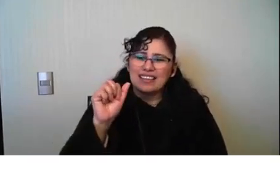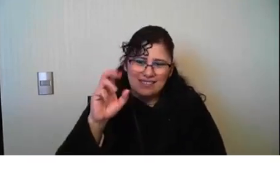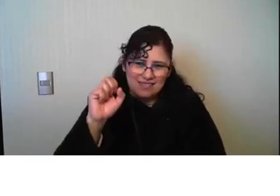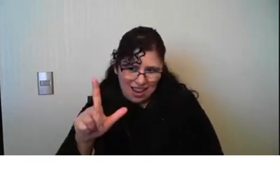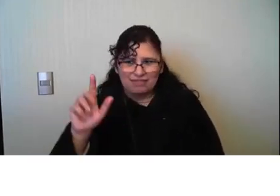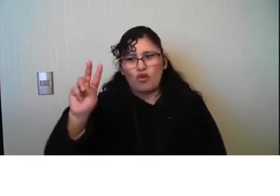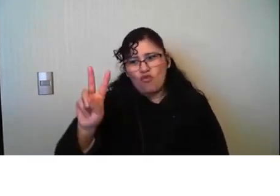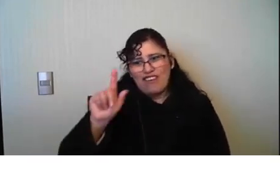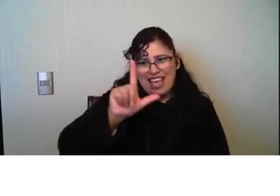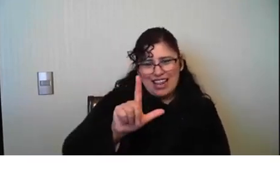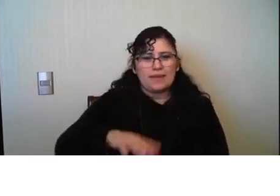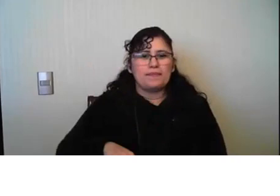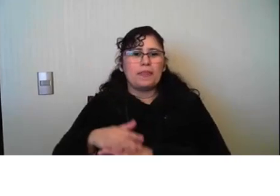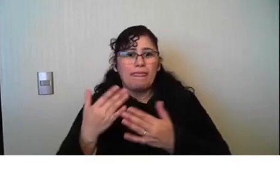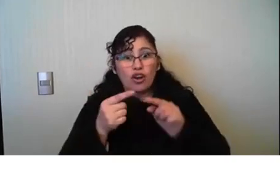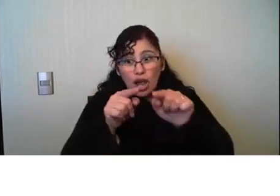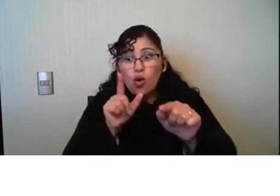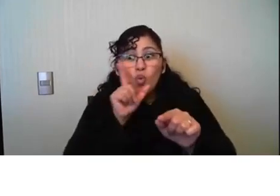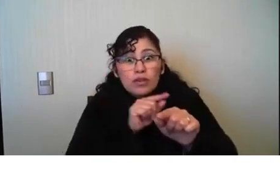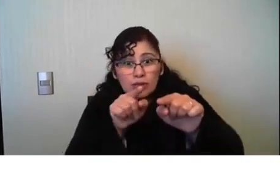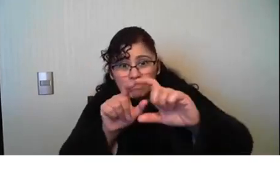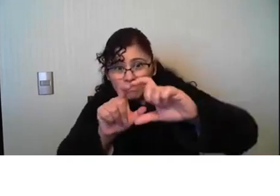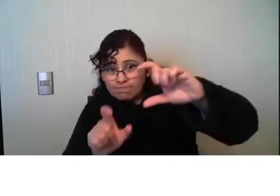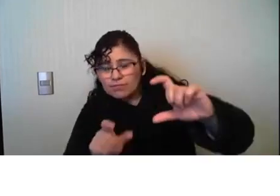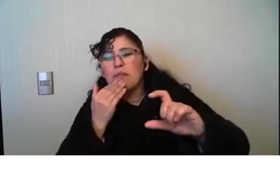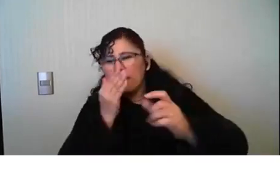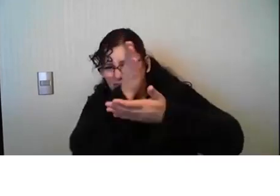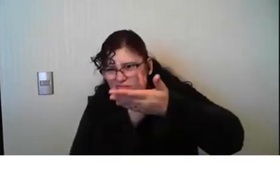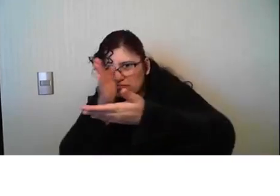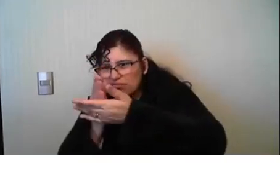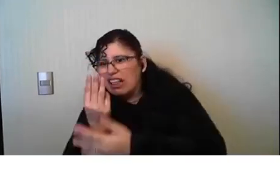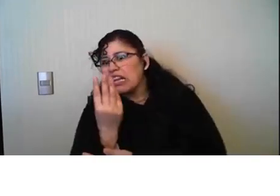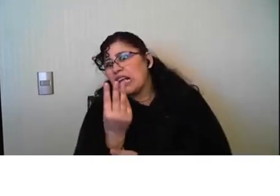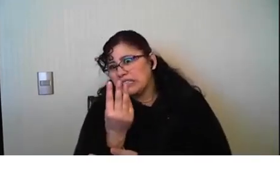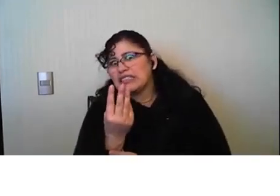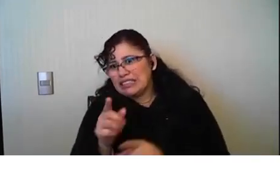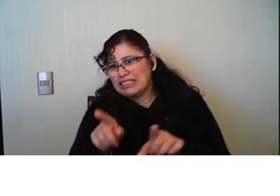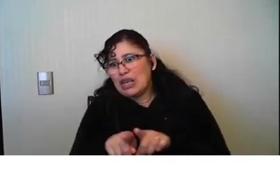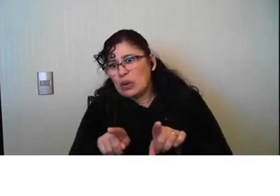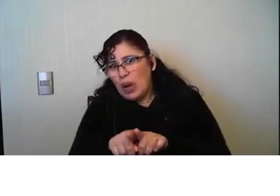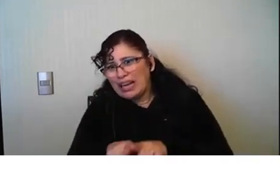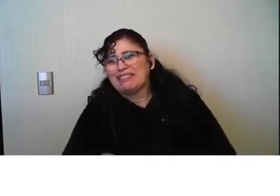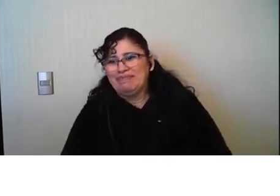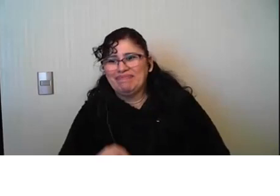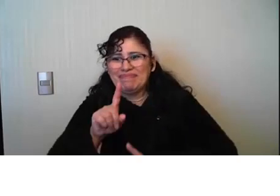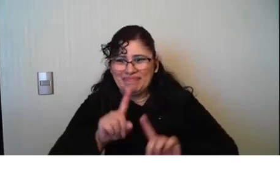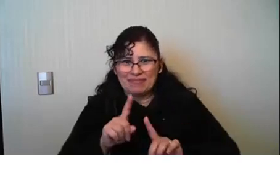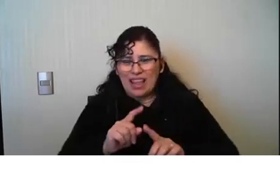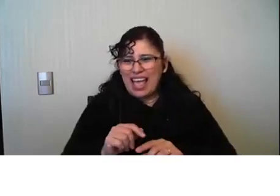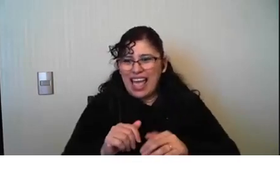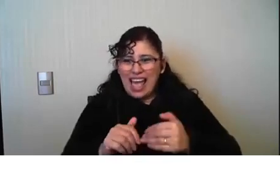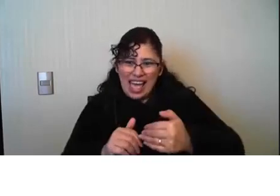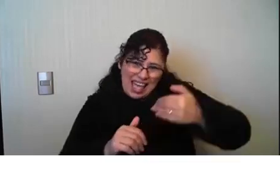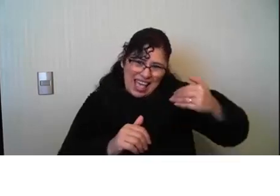2 o 3, según el autor donde lo vayan leyendo. ¿Ya? Vamos a tener uno que es más externo o más